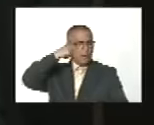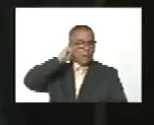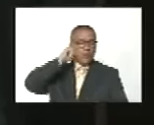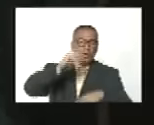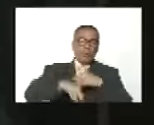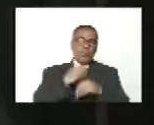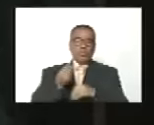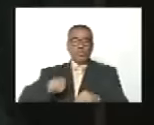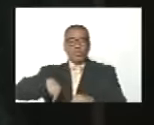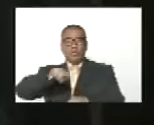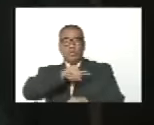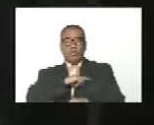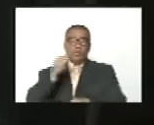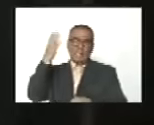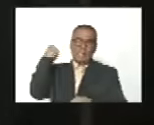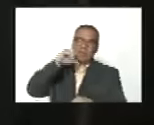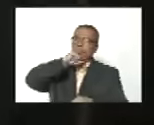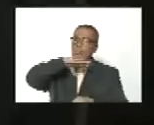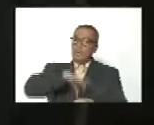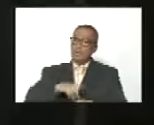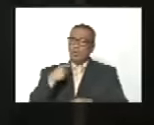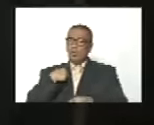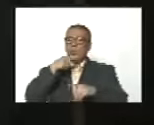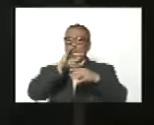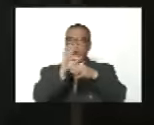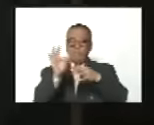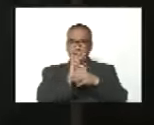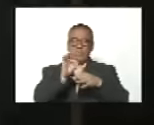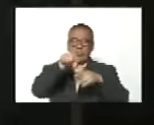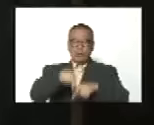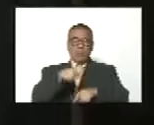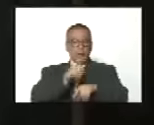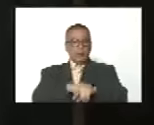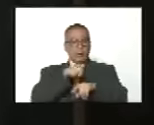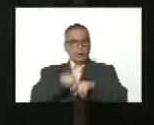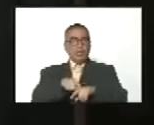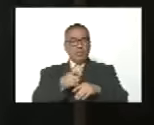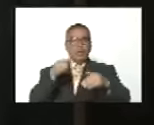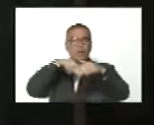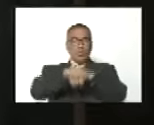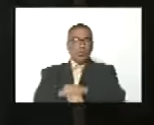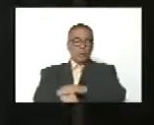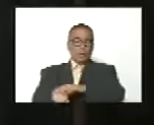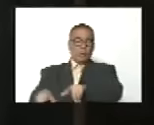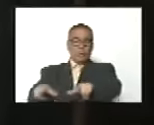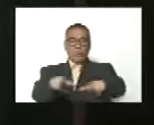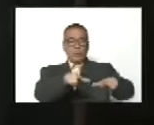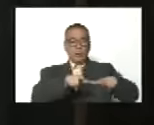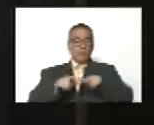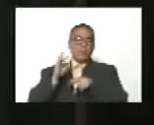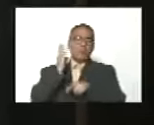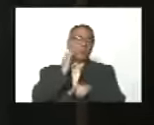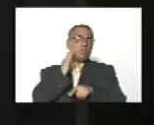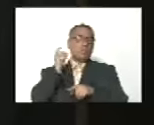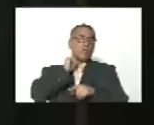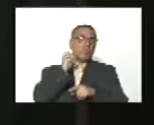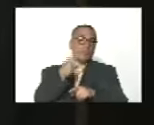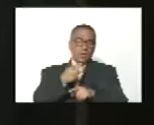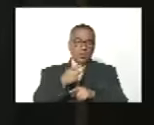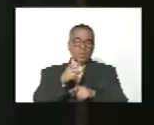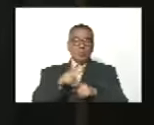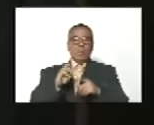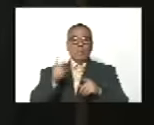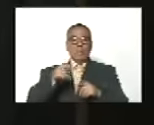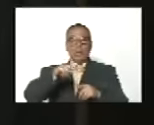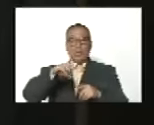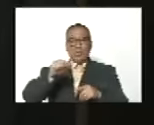cómo nuestro pasado histórico va más allá de nuestras fronteras actuales, al incluir espacios como, por ejemplo, el antiguo Nuevo Reino de